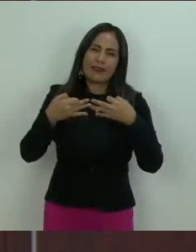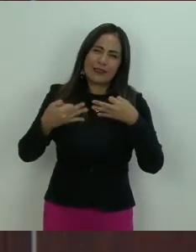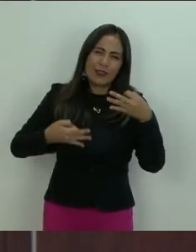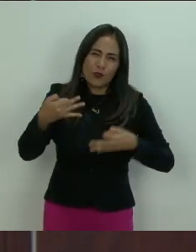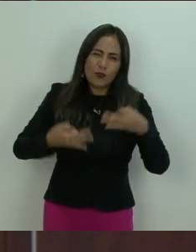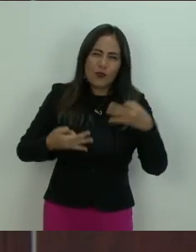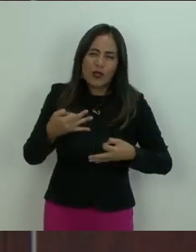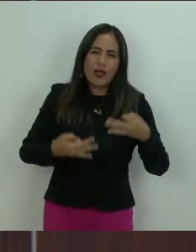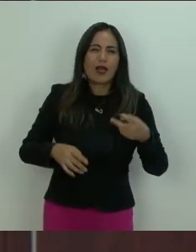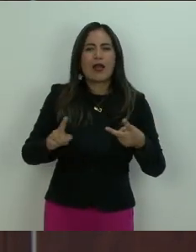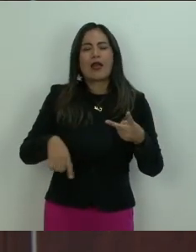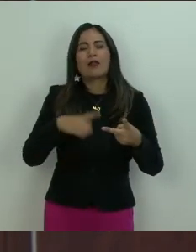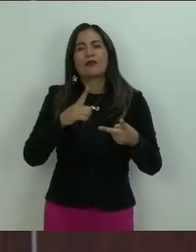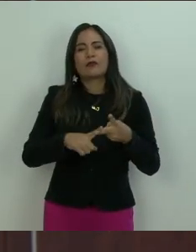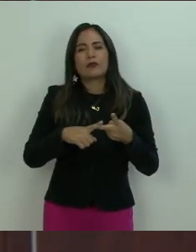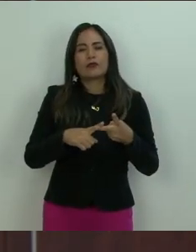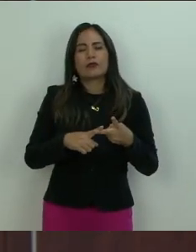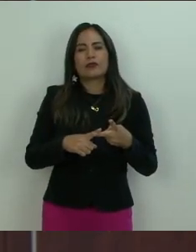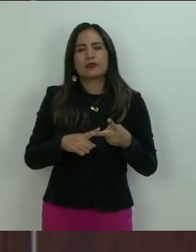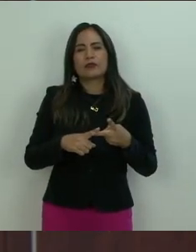el Instituto